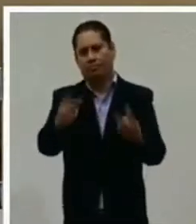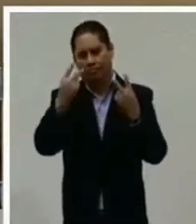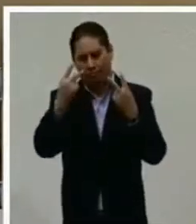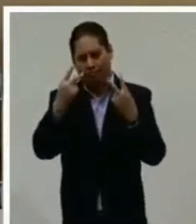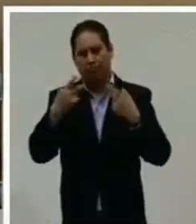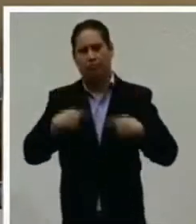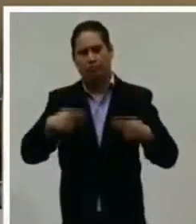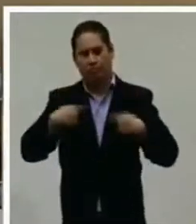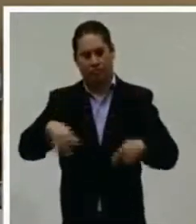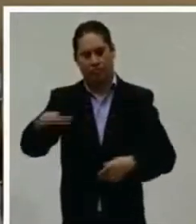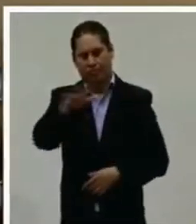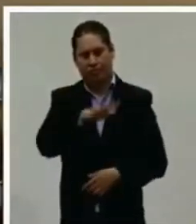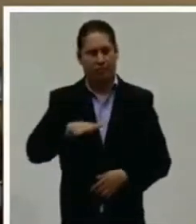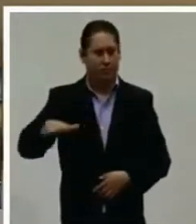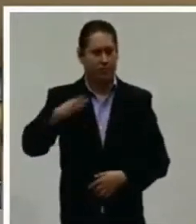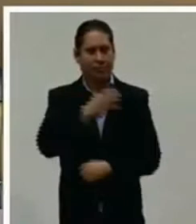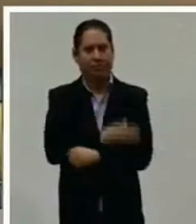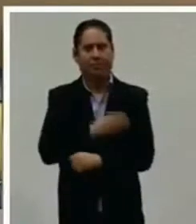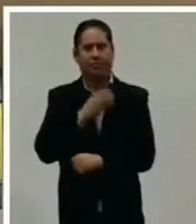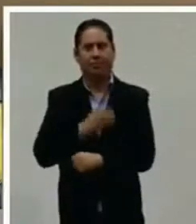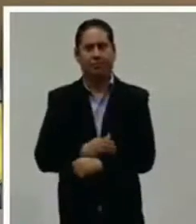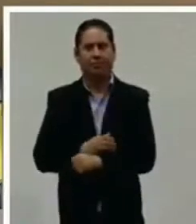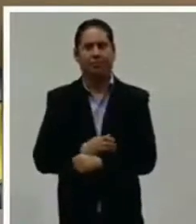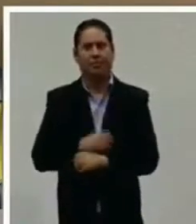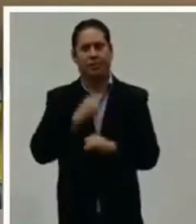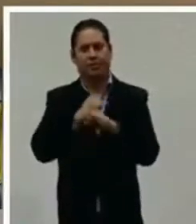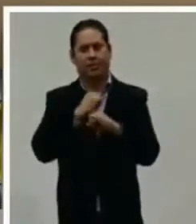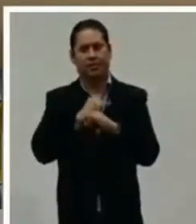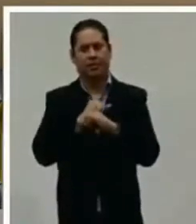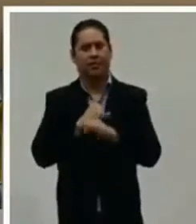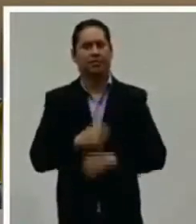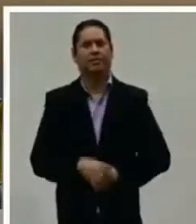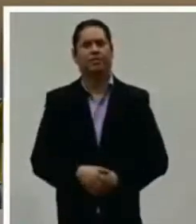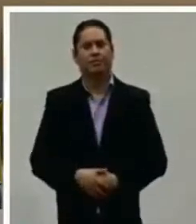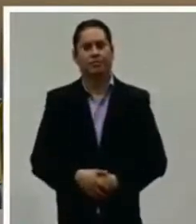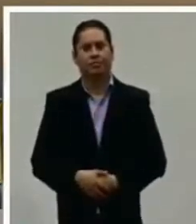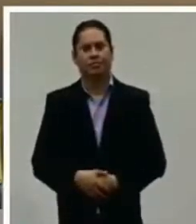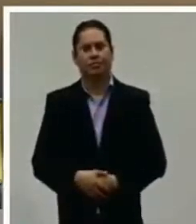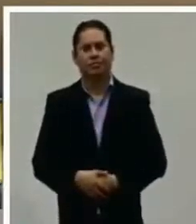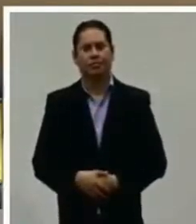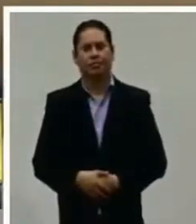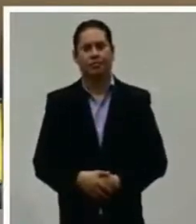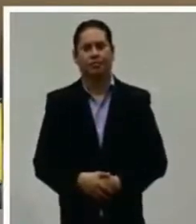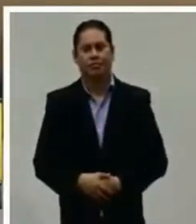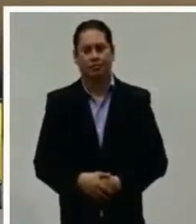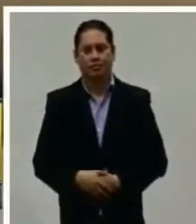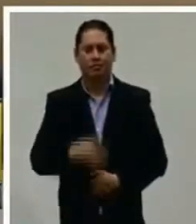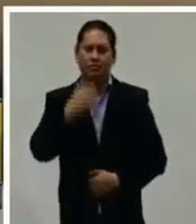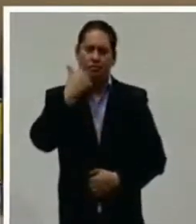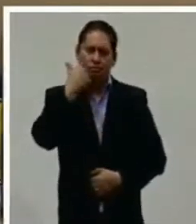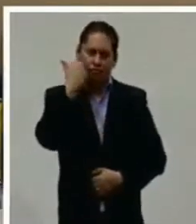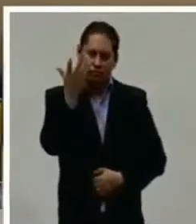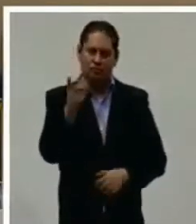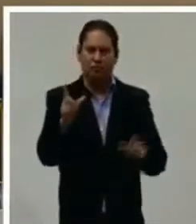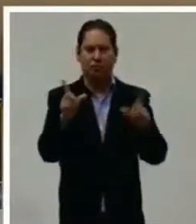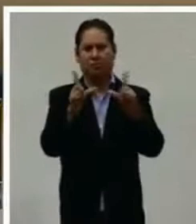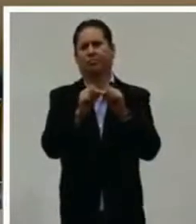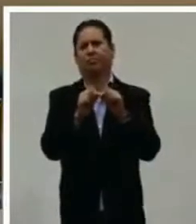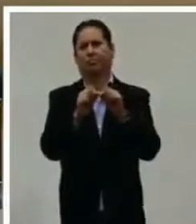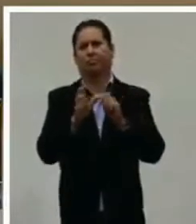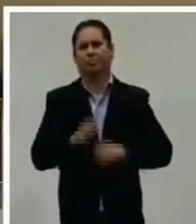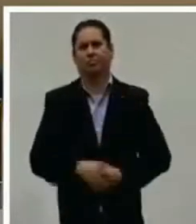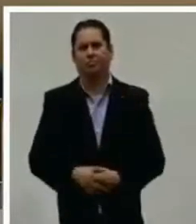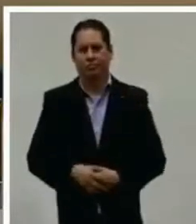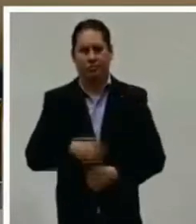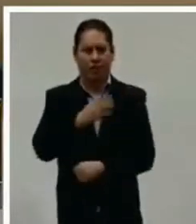y al público en general que nos acompaña a través de las plataformas digitales. Quisiera ser muy breve, ya